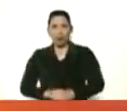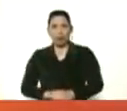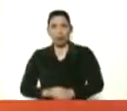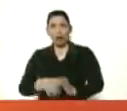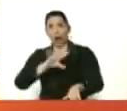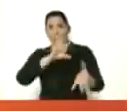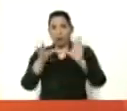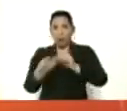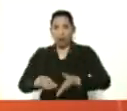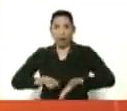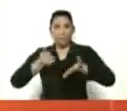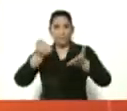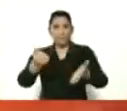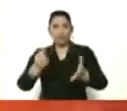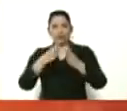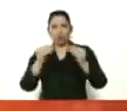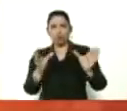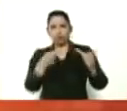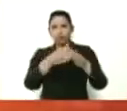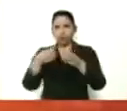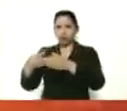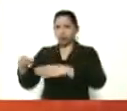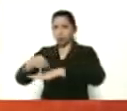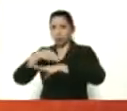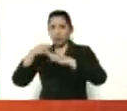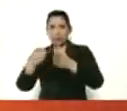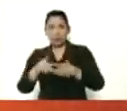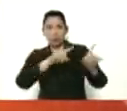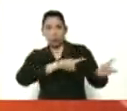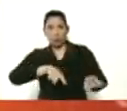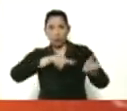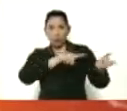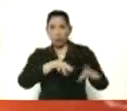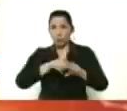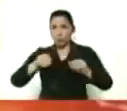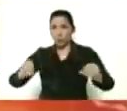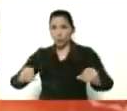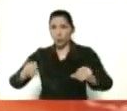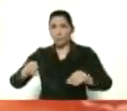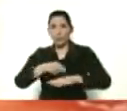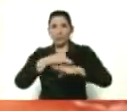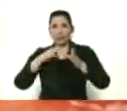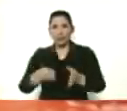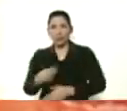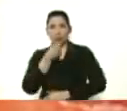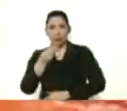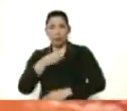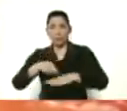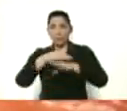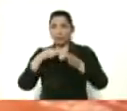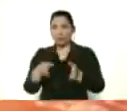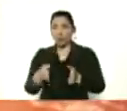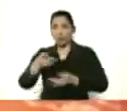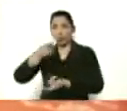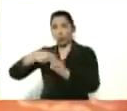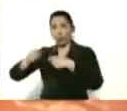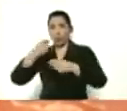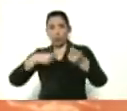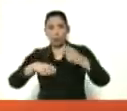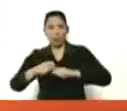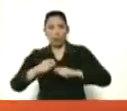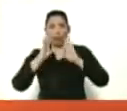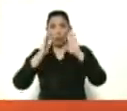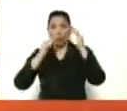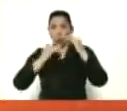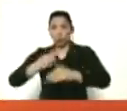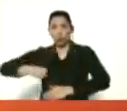CLAP, todo el equipo del Ministerio de Agricultura y Tierra, el Ministerio de Alimentación, el Ministerio de Comercio, atendiendo a